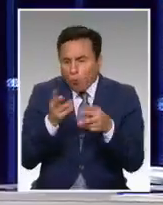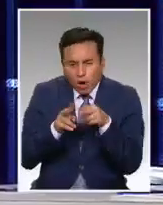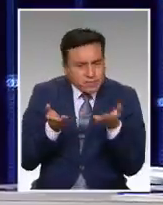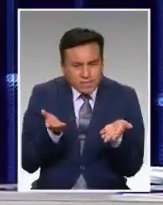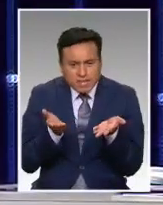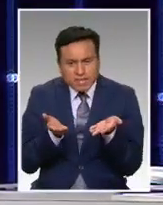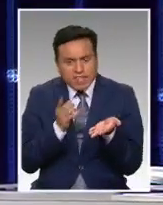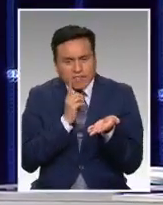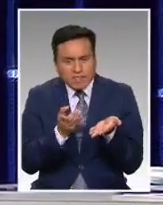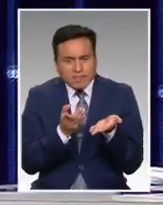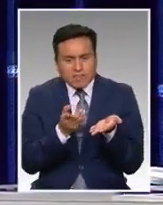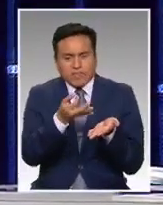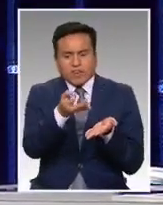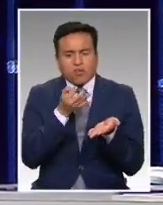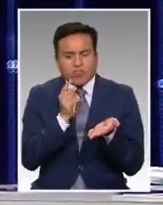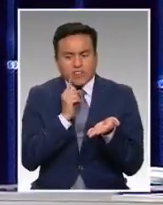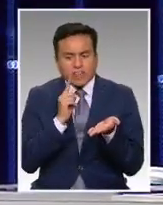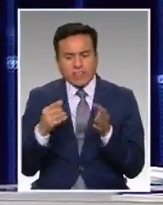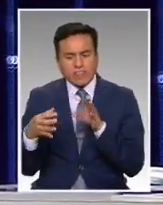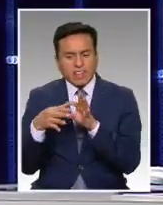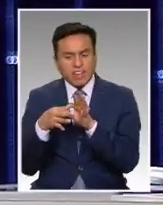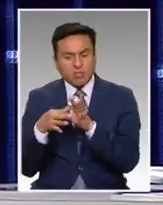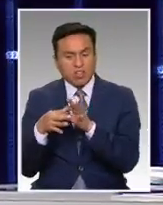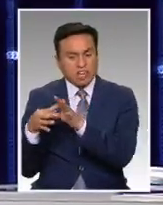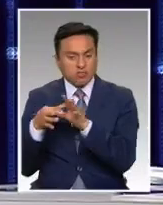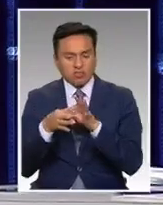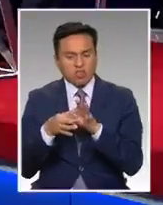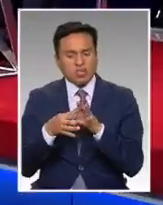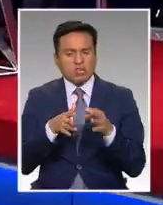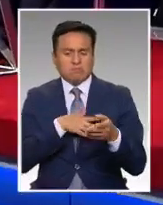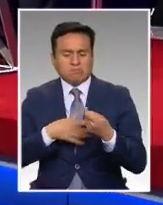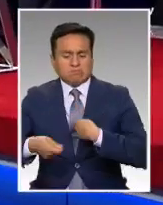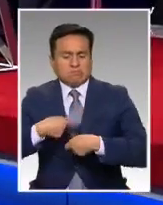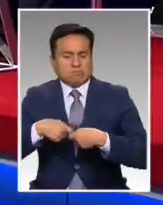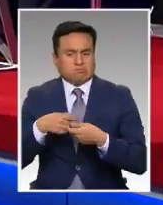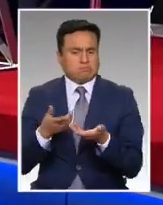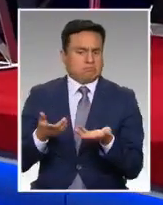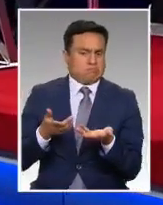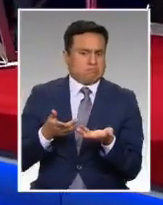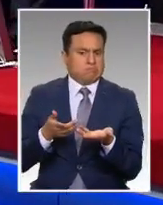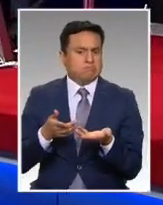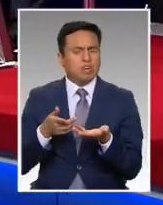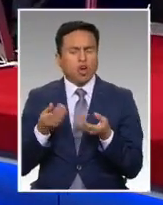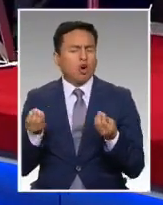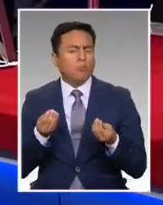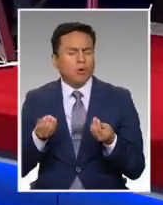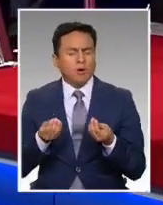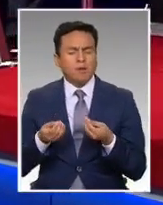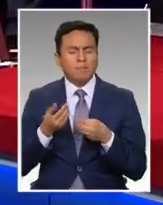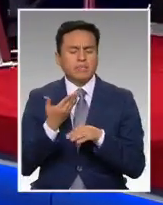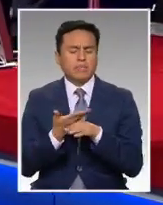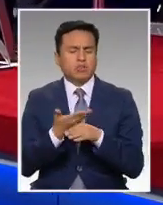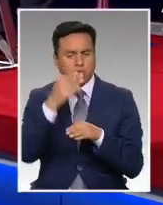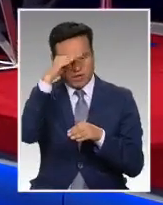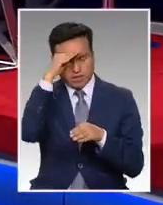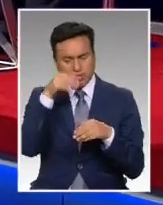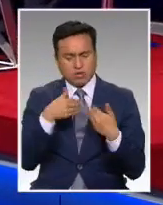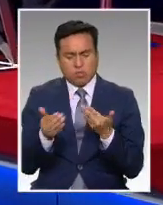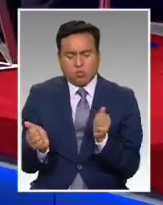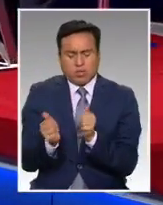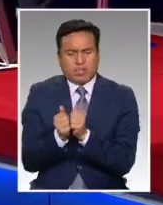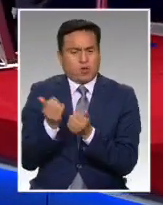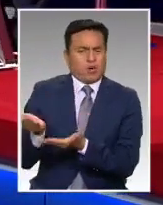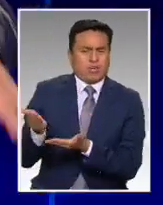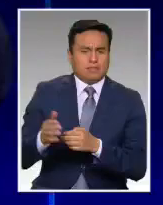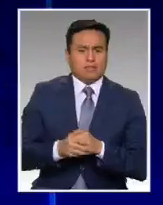hacer lo tiene ahí dijo que tienen nexos lazos con el narcotráfico cómo le va a pedir la confianza o cómo le va a dar la confianza cómo va a juntarse con él